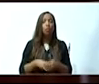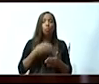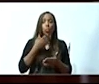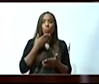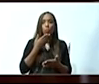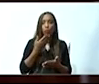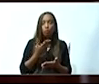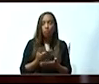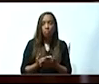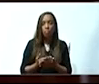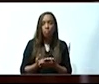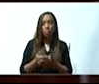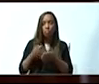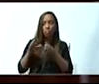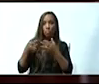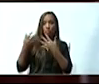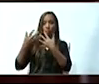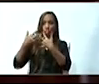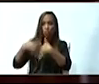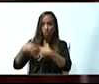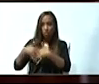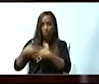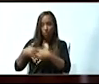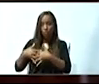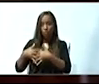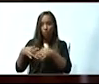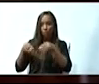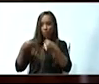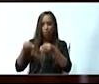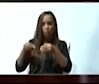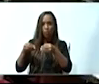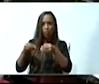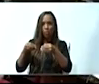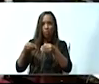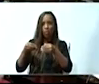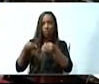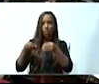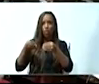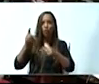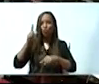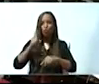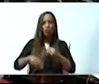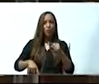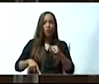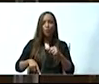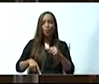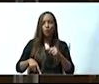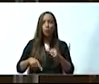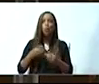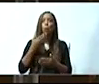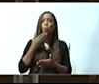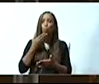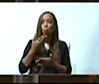eso vamos a emitir el voto favorable. Muchas gracias, presidente. Gracias. Gadi